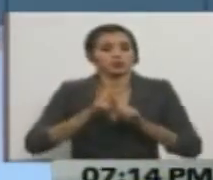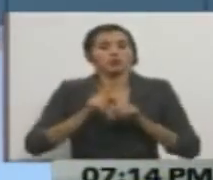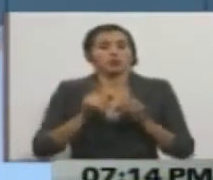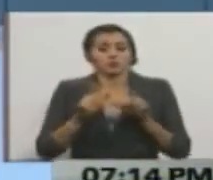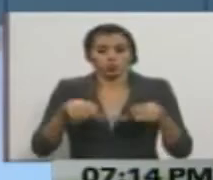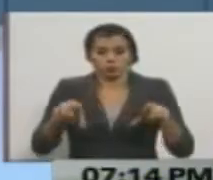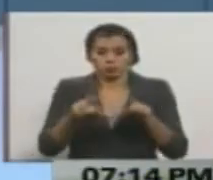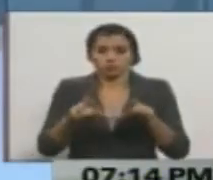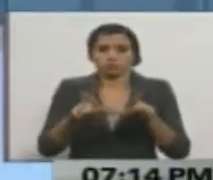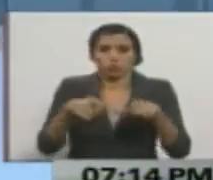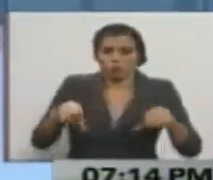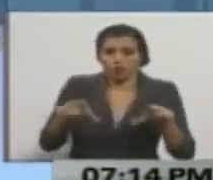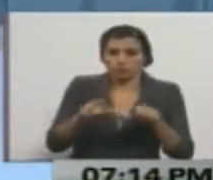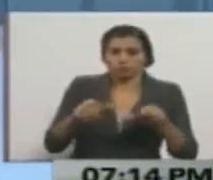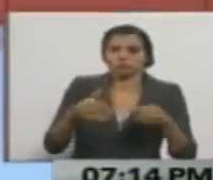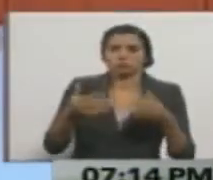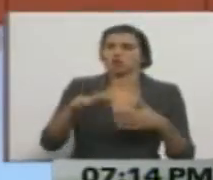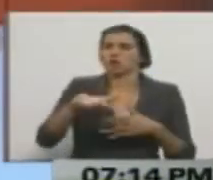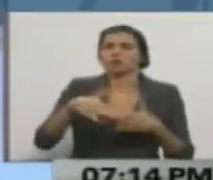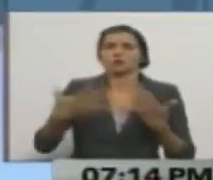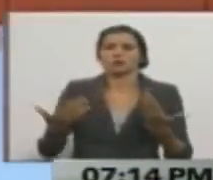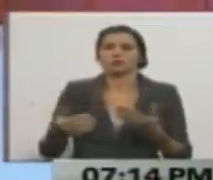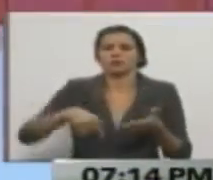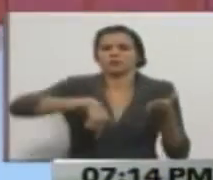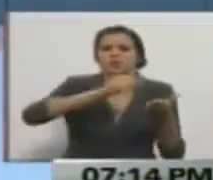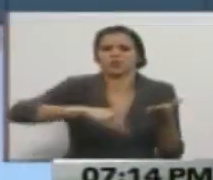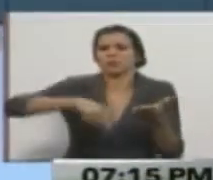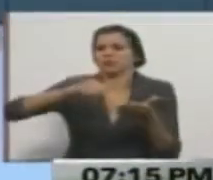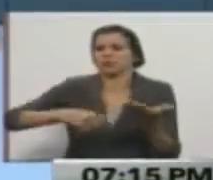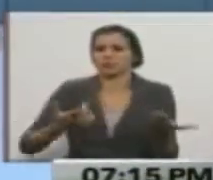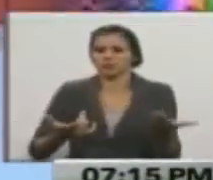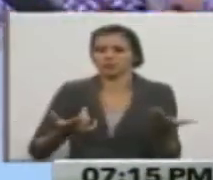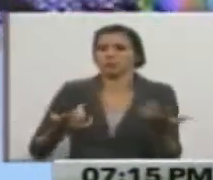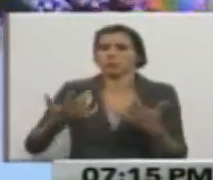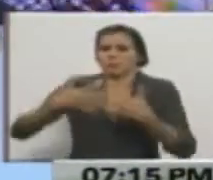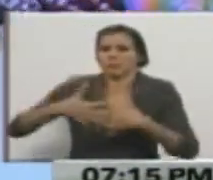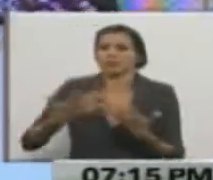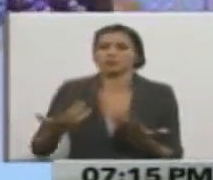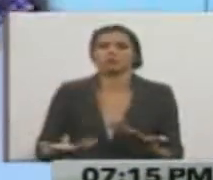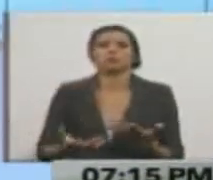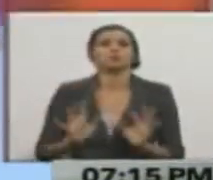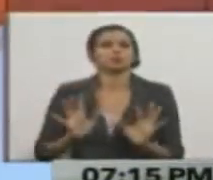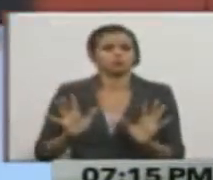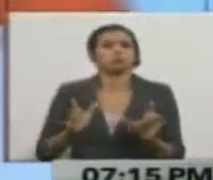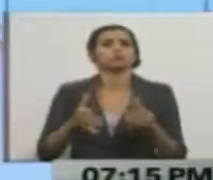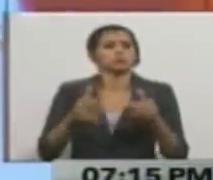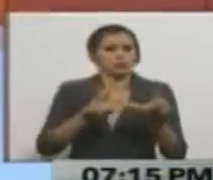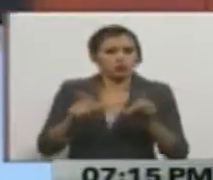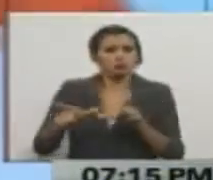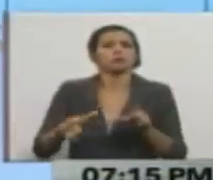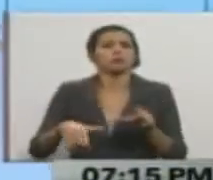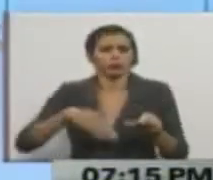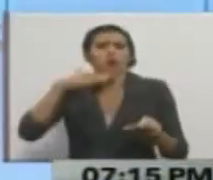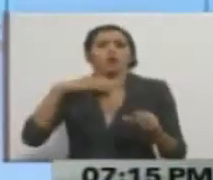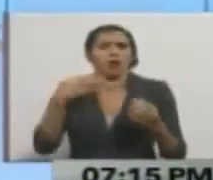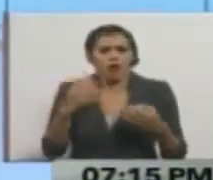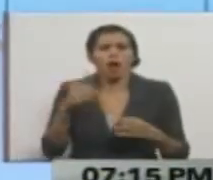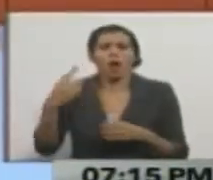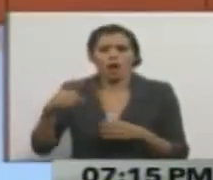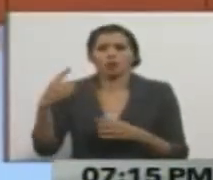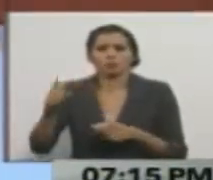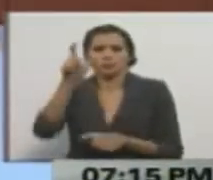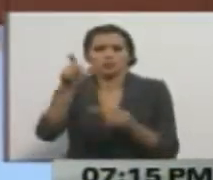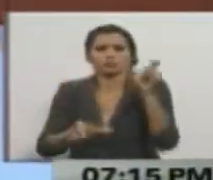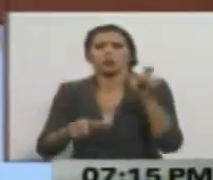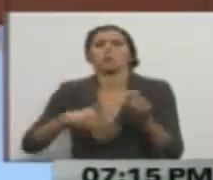infraestructura que será dispuesta para ello ha sido proyectada para que sea suficiente y los solicitantes